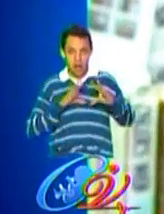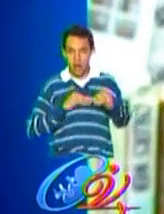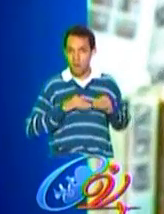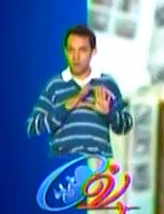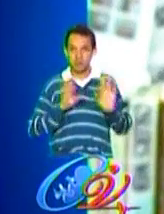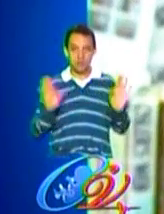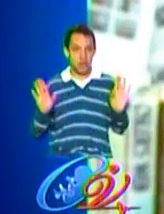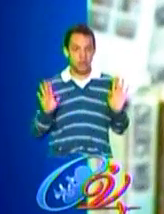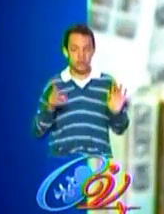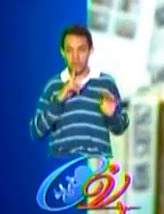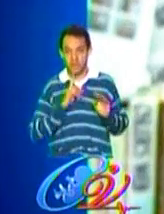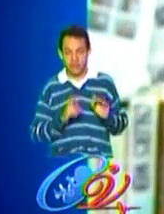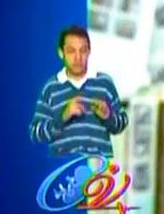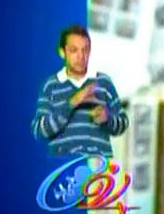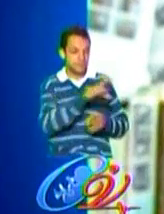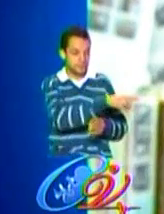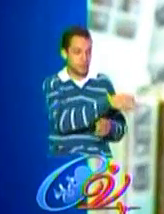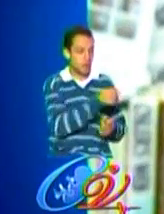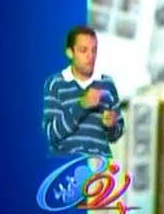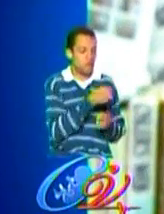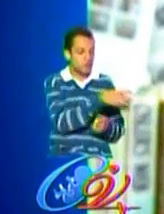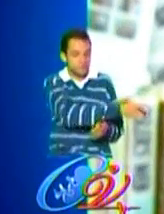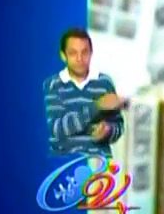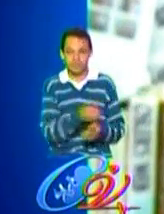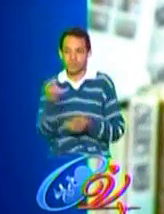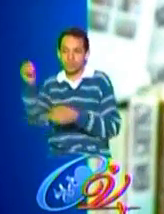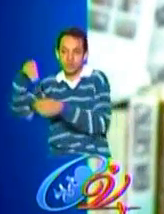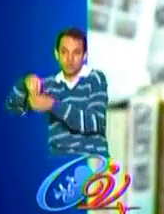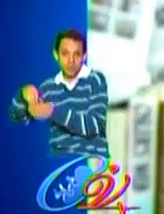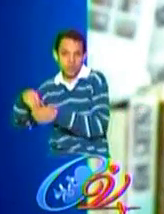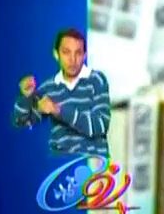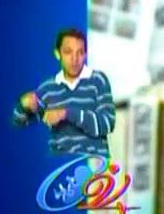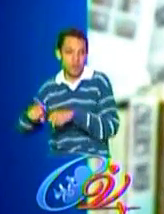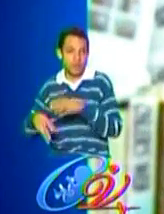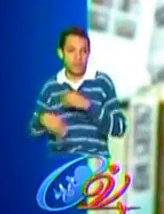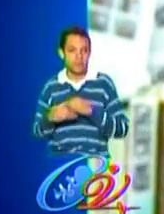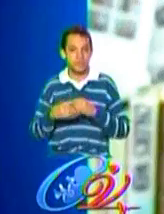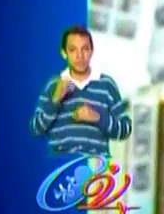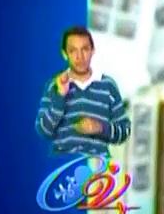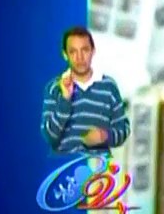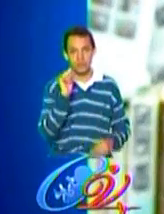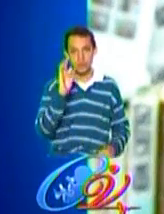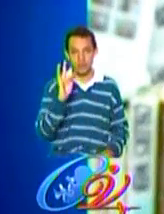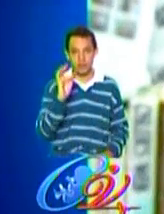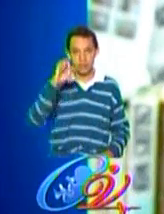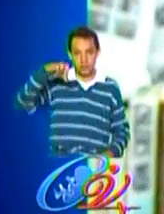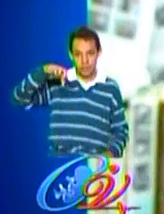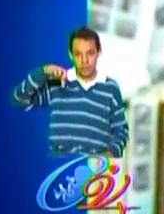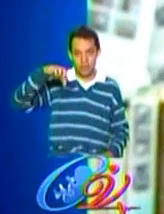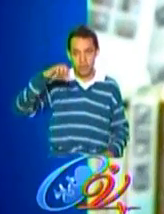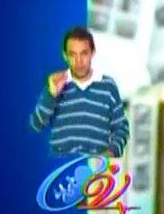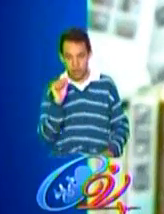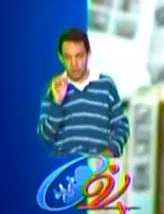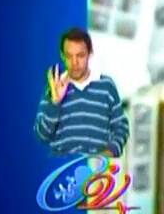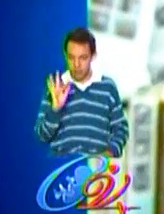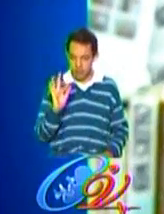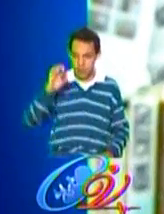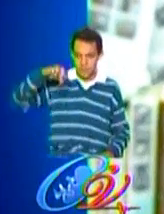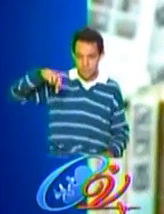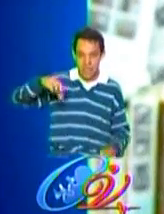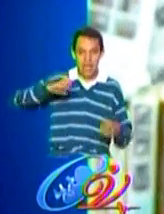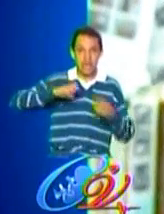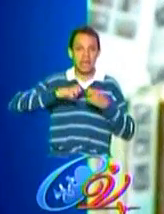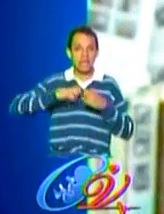órganos, ¿cierto? Este es uno de los medicamentos que utilizamos, que se llama ATP, que es el adenosintrifosfato, que es lo que genera energía dentro de